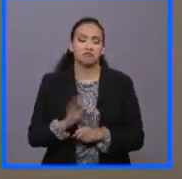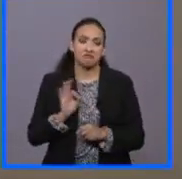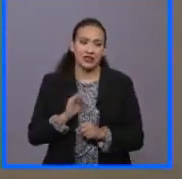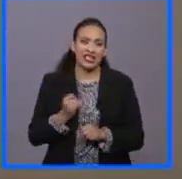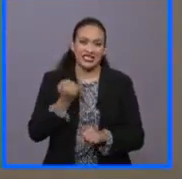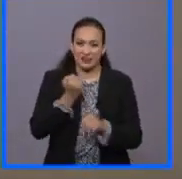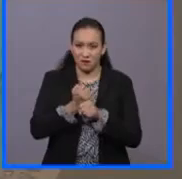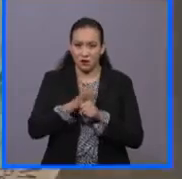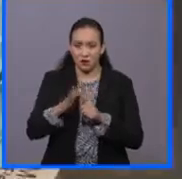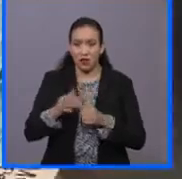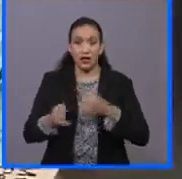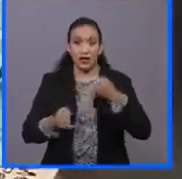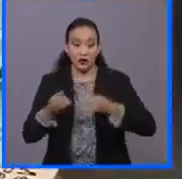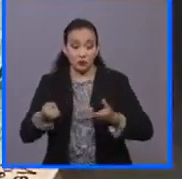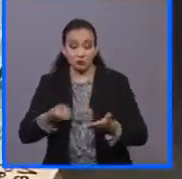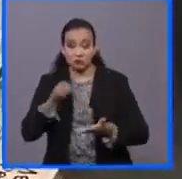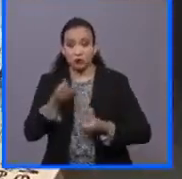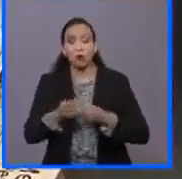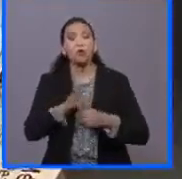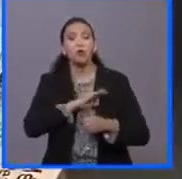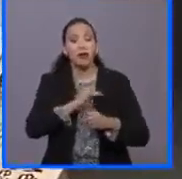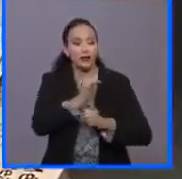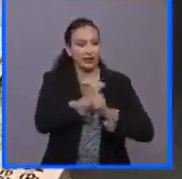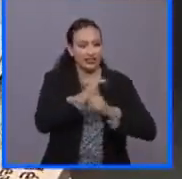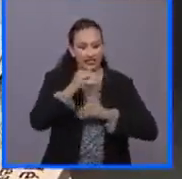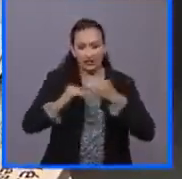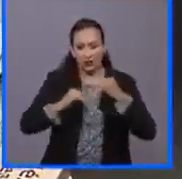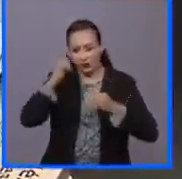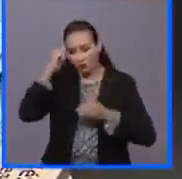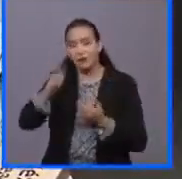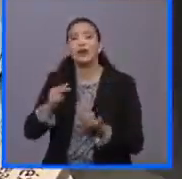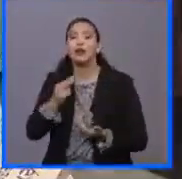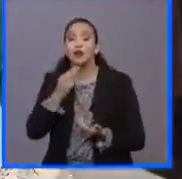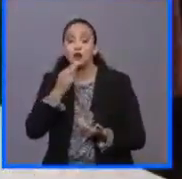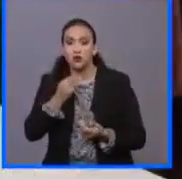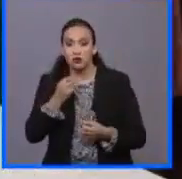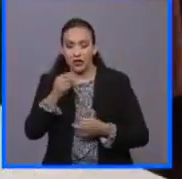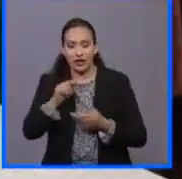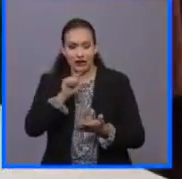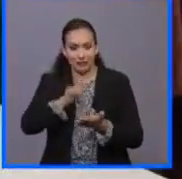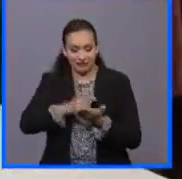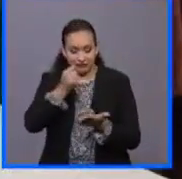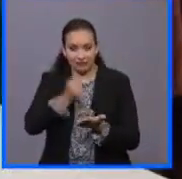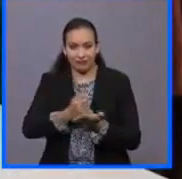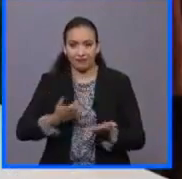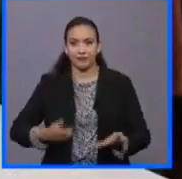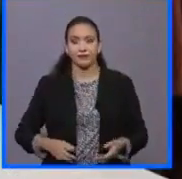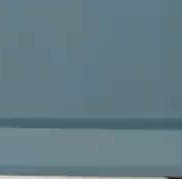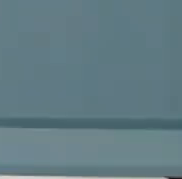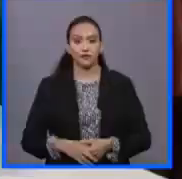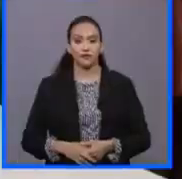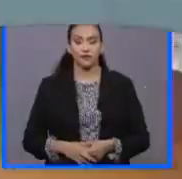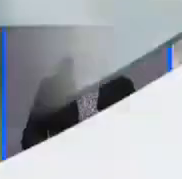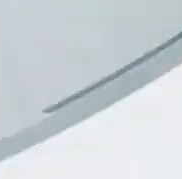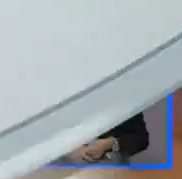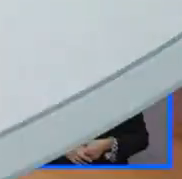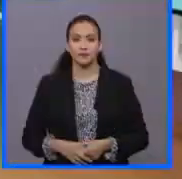legislador pueda prever todas las circunstancias fácticas de la aplicación de la norma.